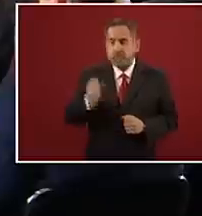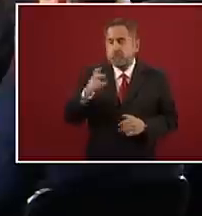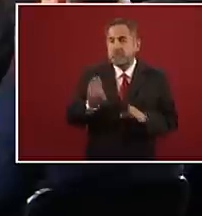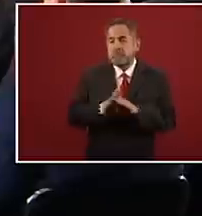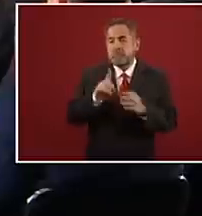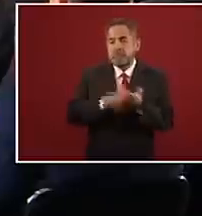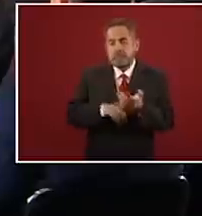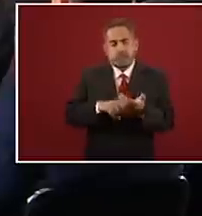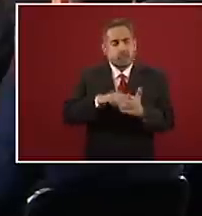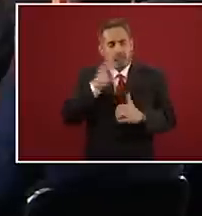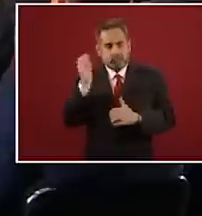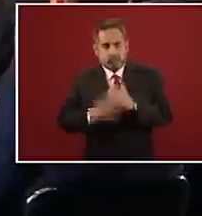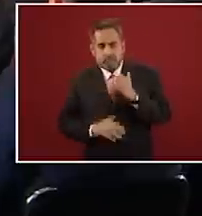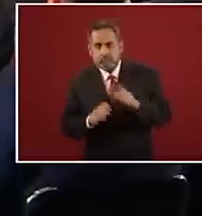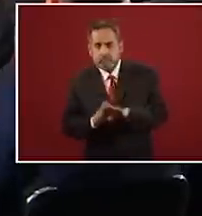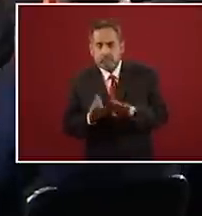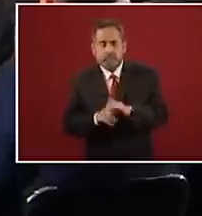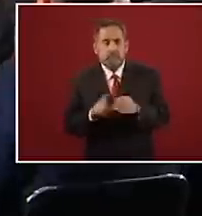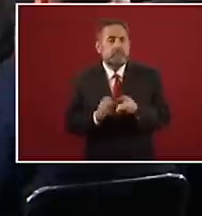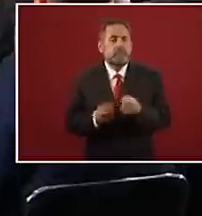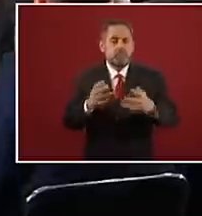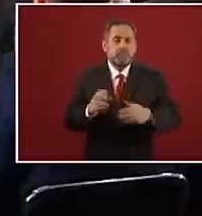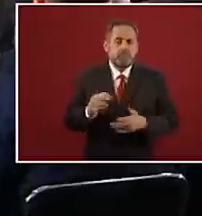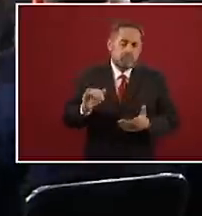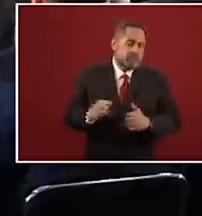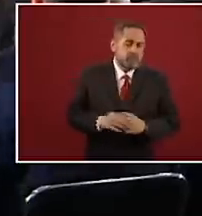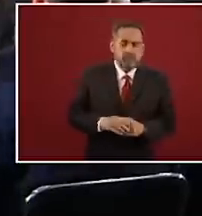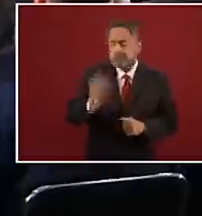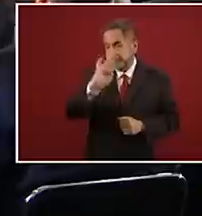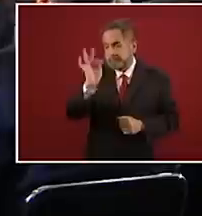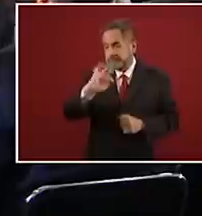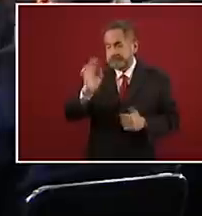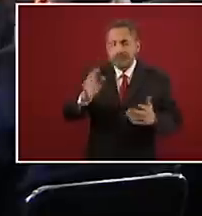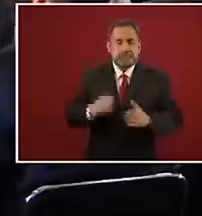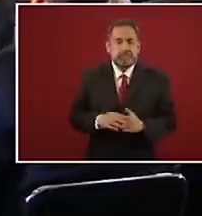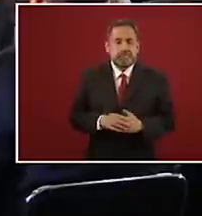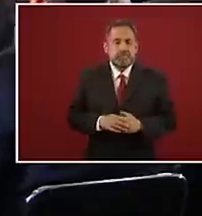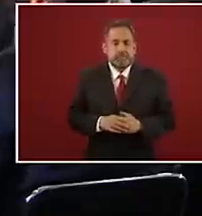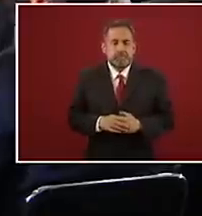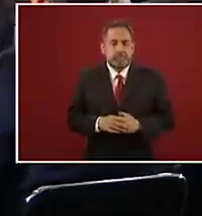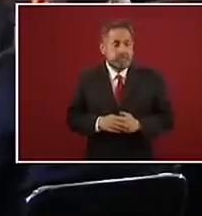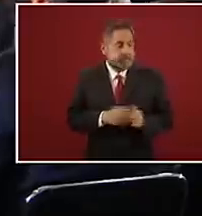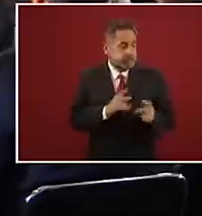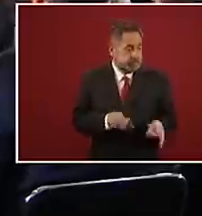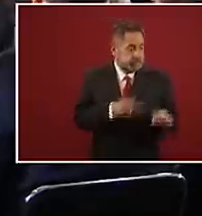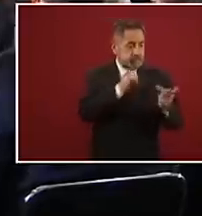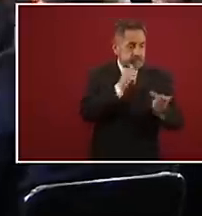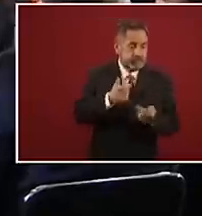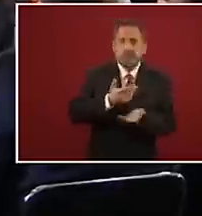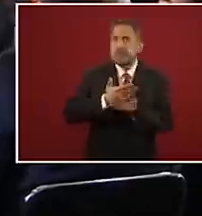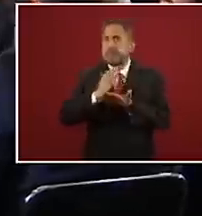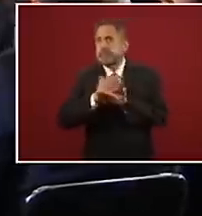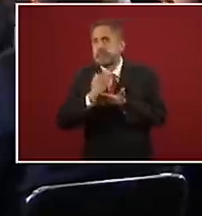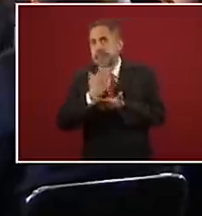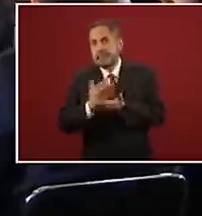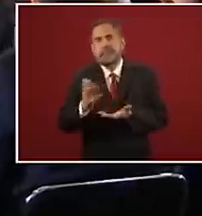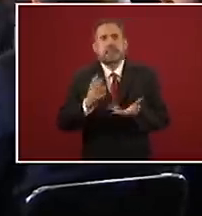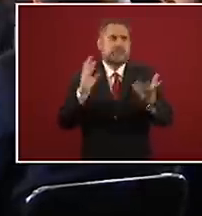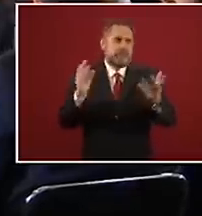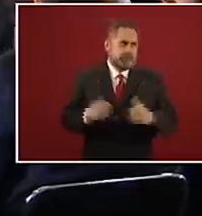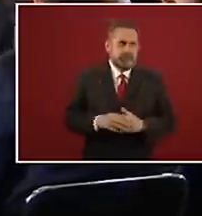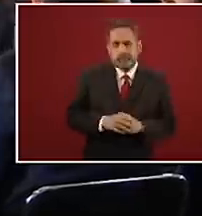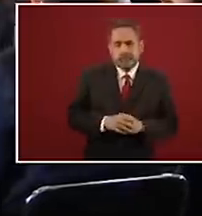terminaría pagando si no se vende el avión? Porque no